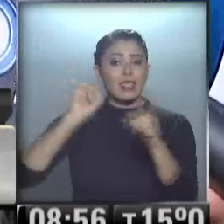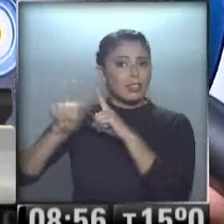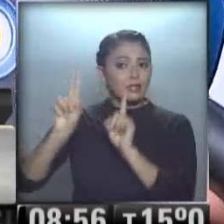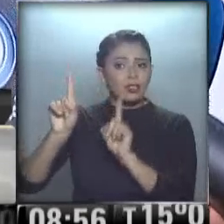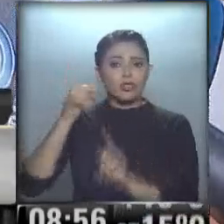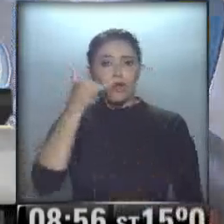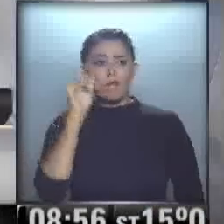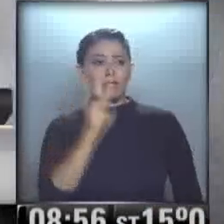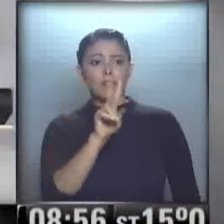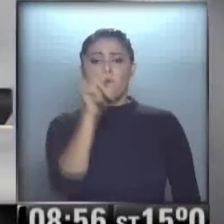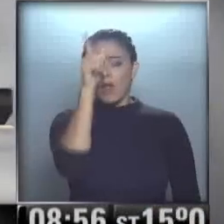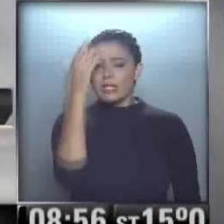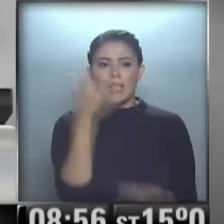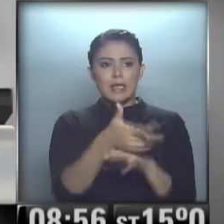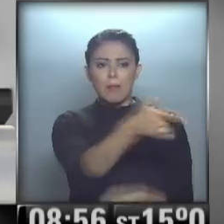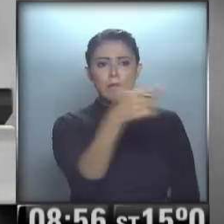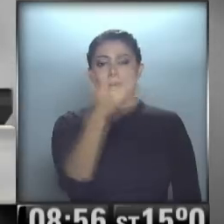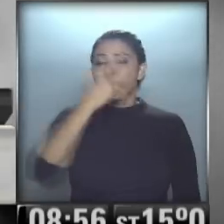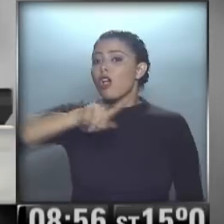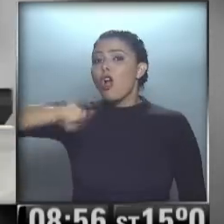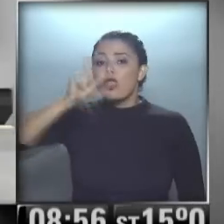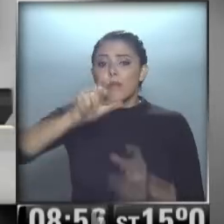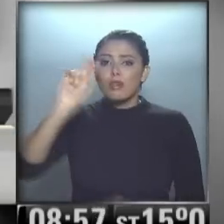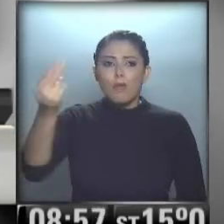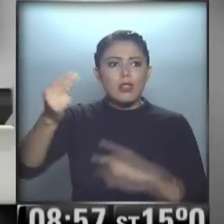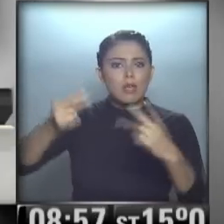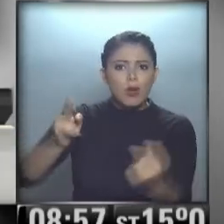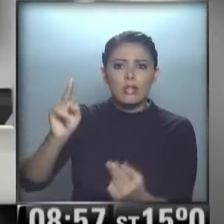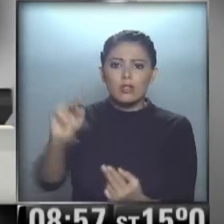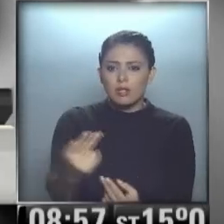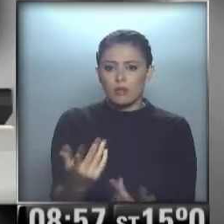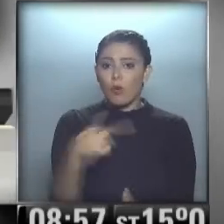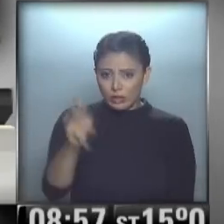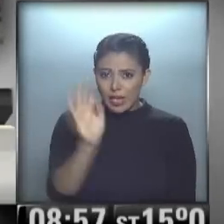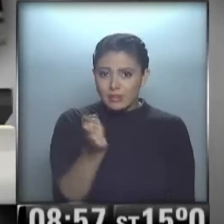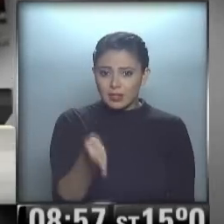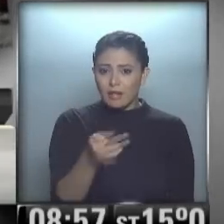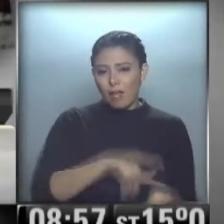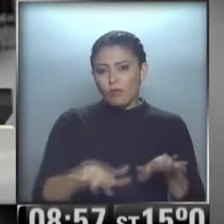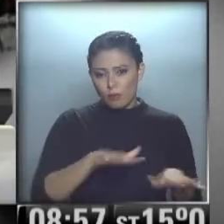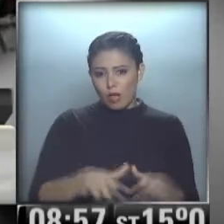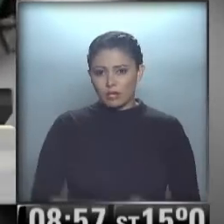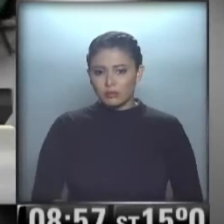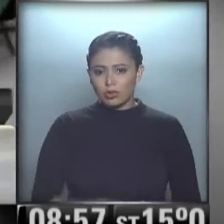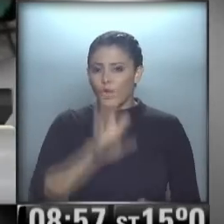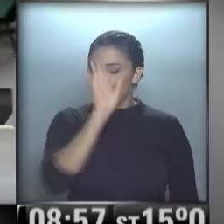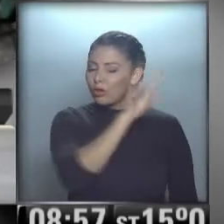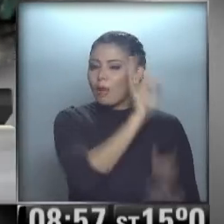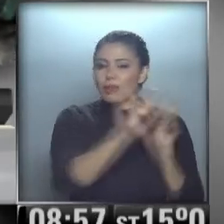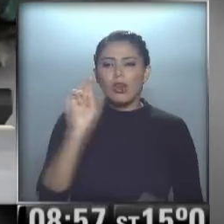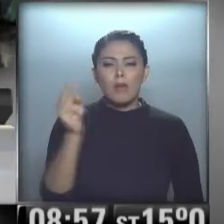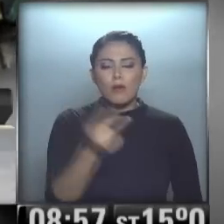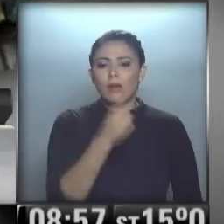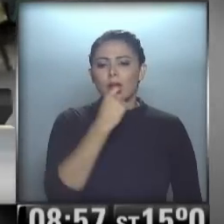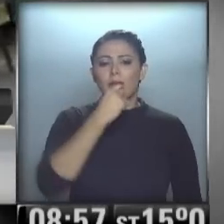el policía y le dispara a mi papá y después vinieron todos los otros muertos que fue bueno ustedes saben en qué momento fue no que todos los muertos bueno